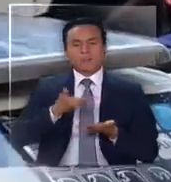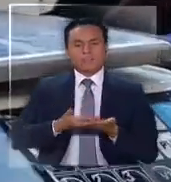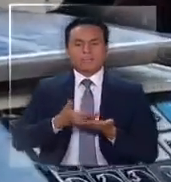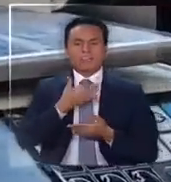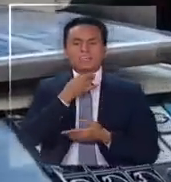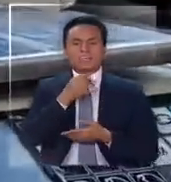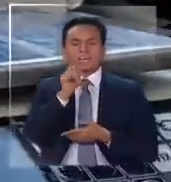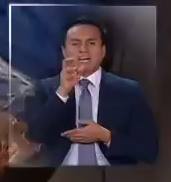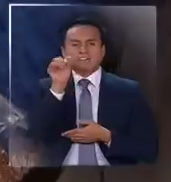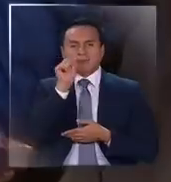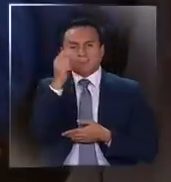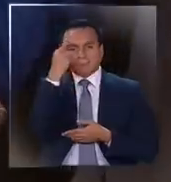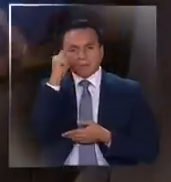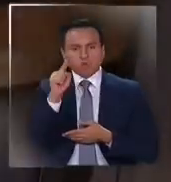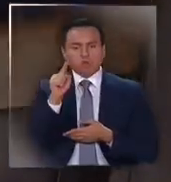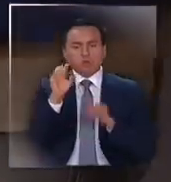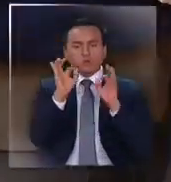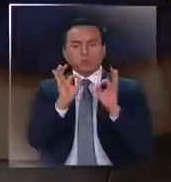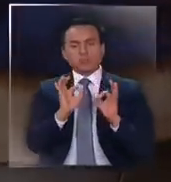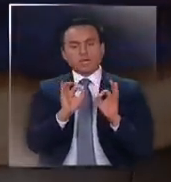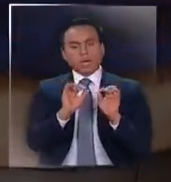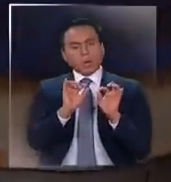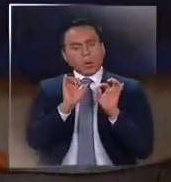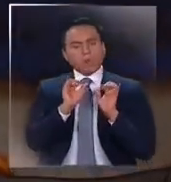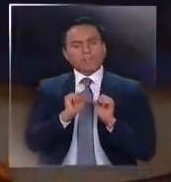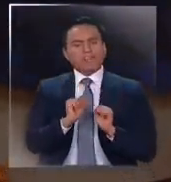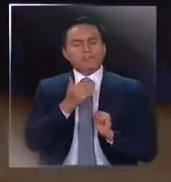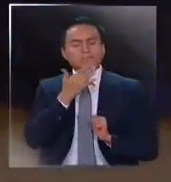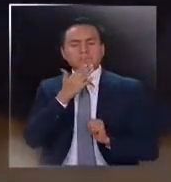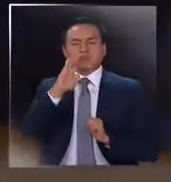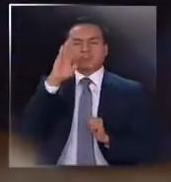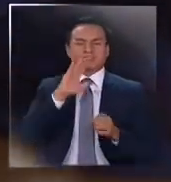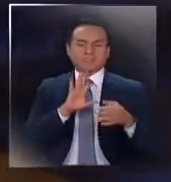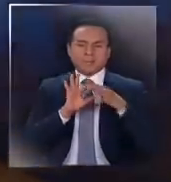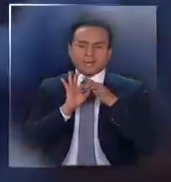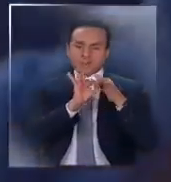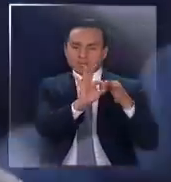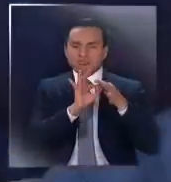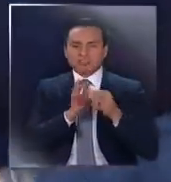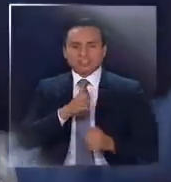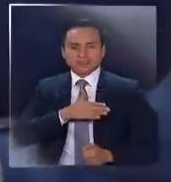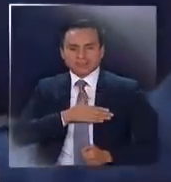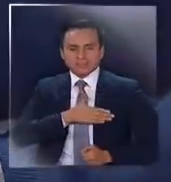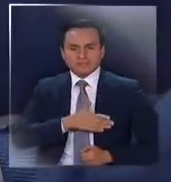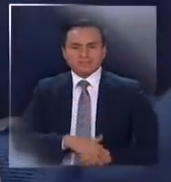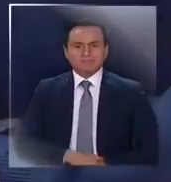grasas. Pero en la medida justa puede ser uno de los mejores amigos del corazón.